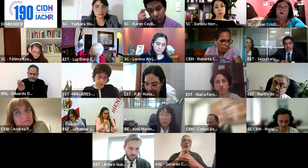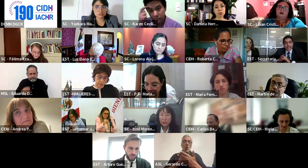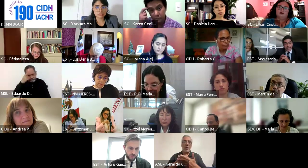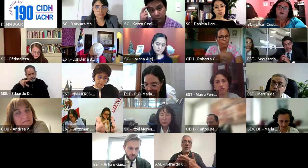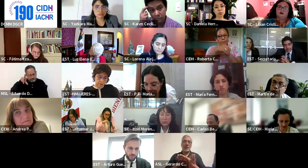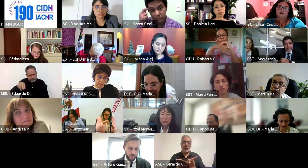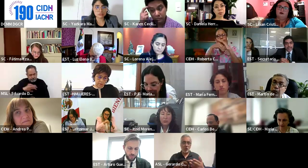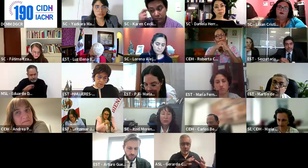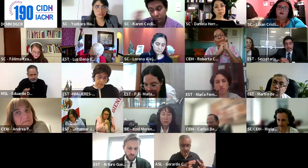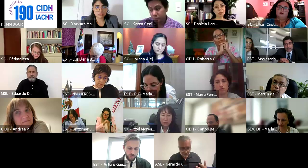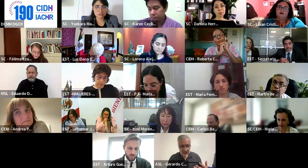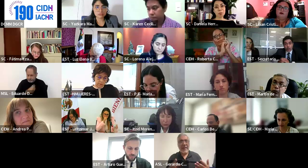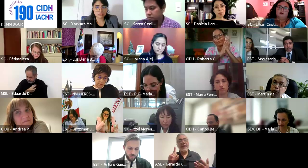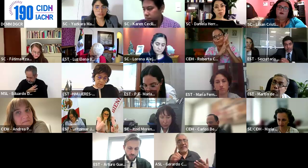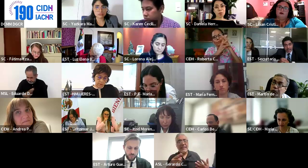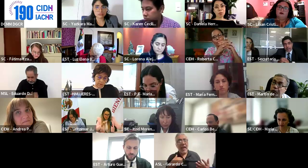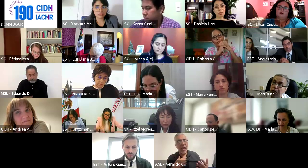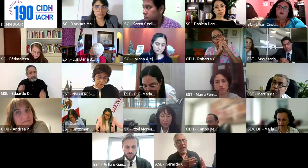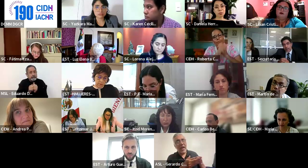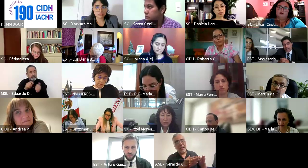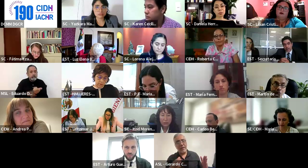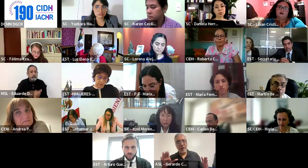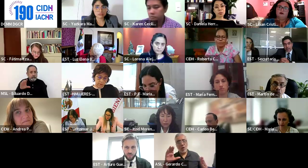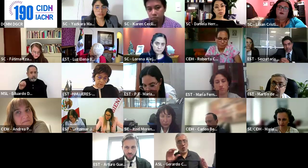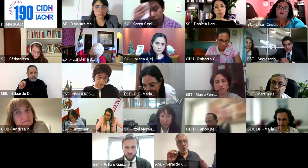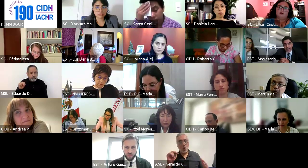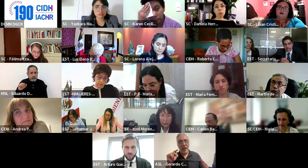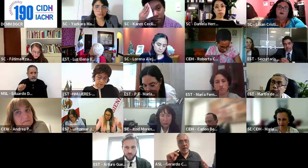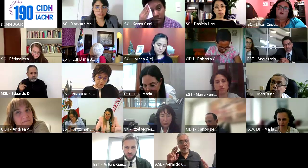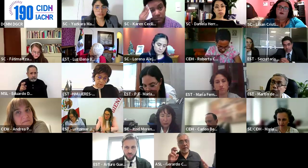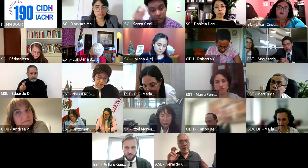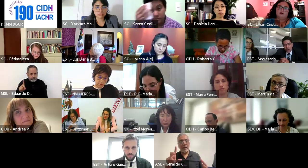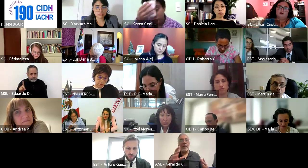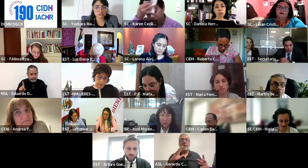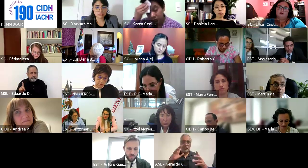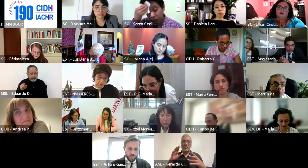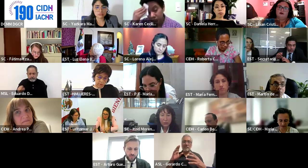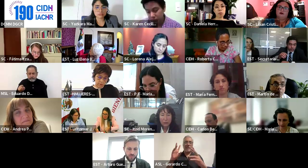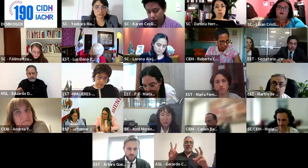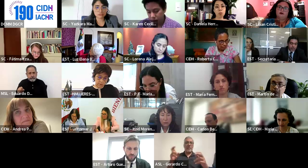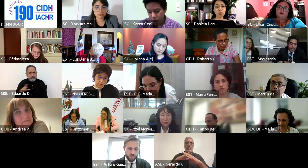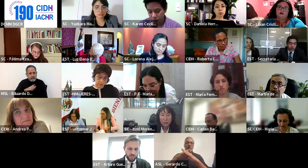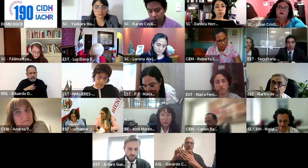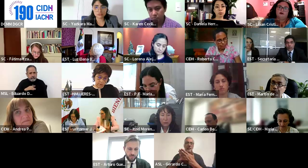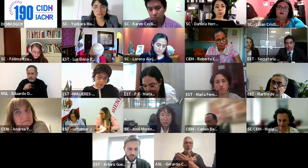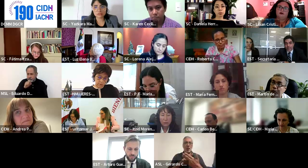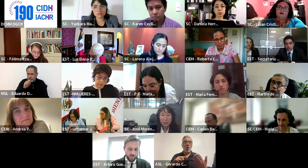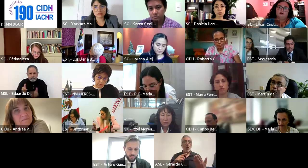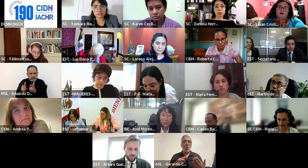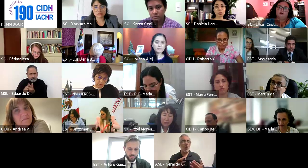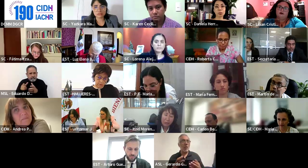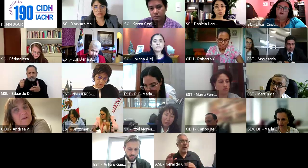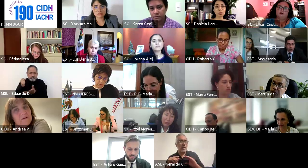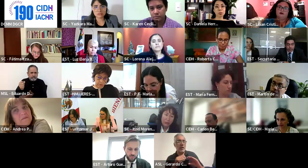discriminación. Y sí existe a través del CONAPRED, el Consejo Nacional para Prevenir la Discriminación, un recurso también para cuando los